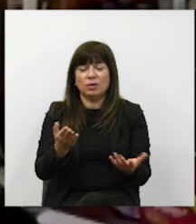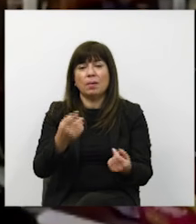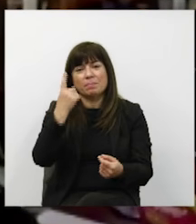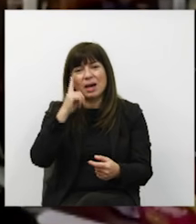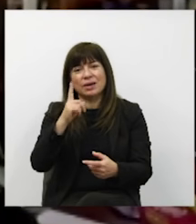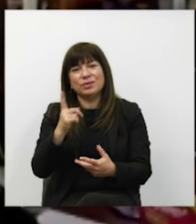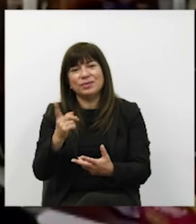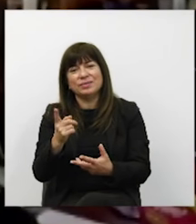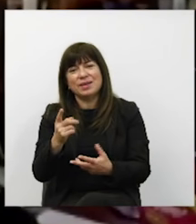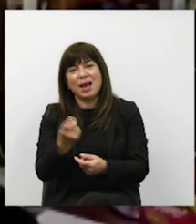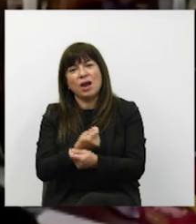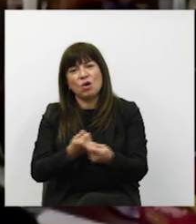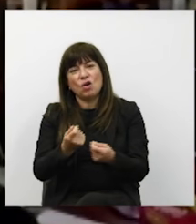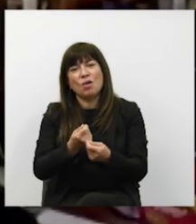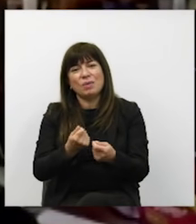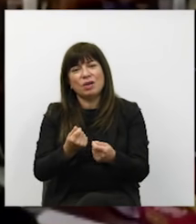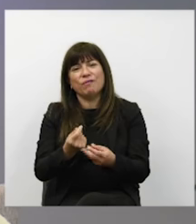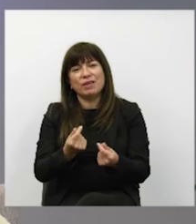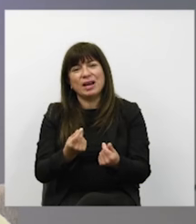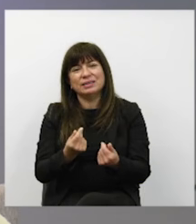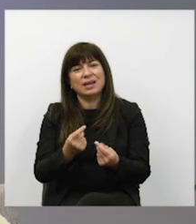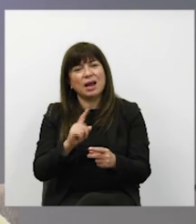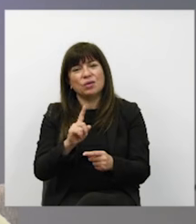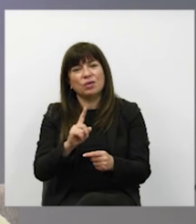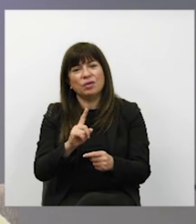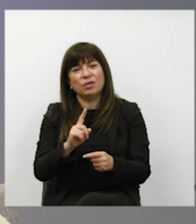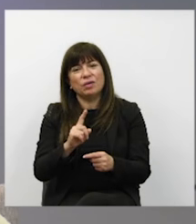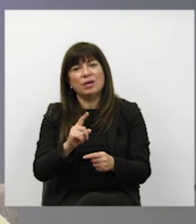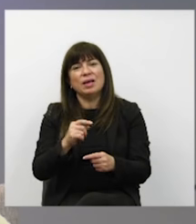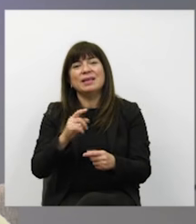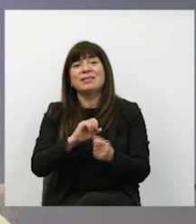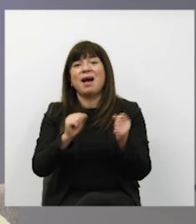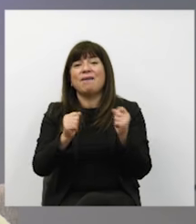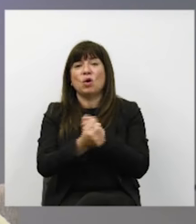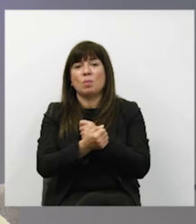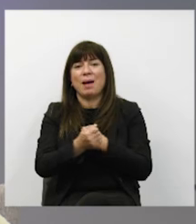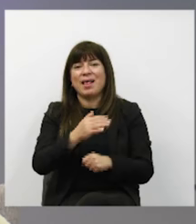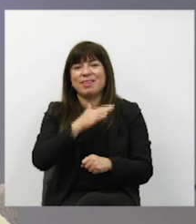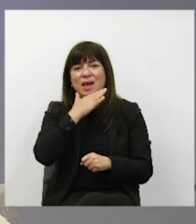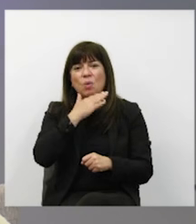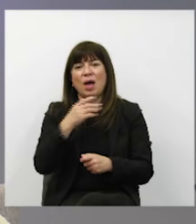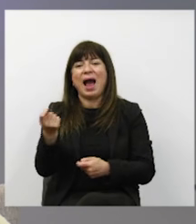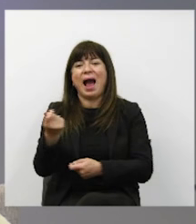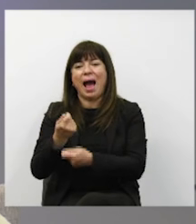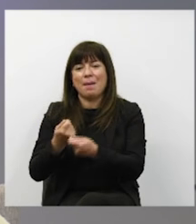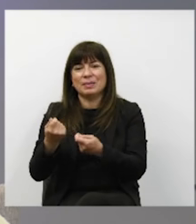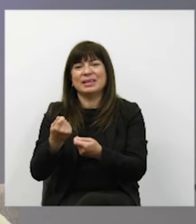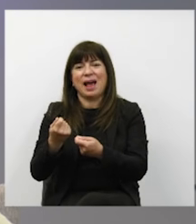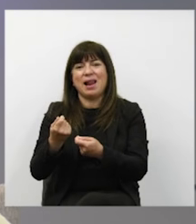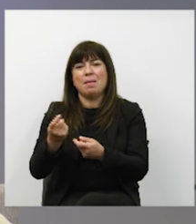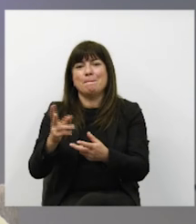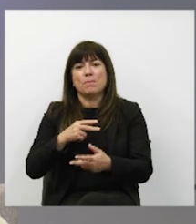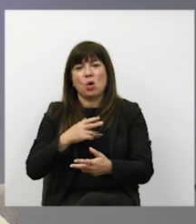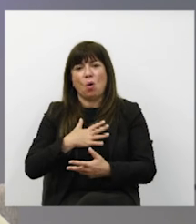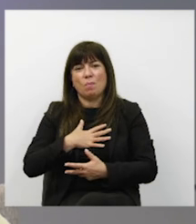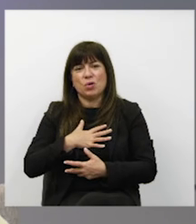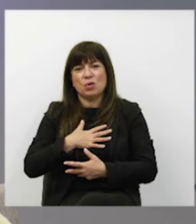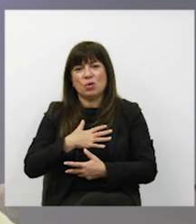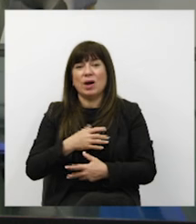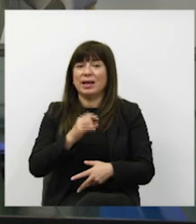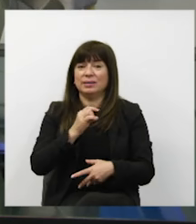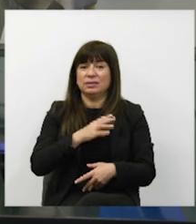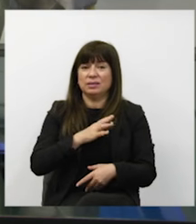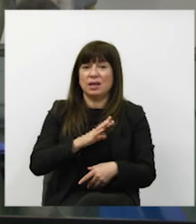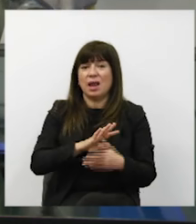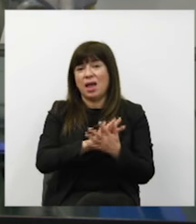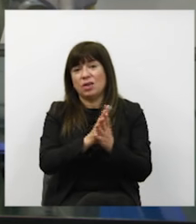de solvencia económico-financiera, de transformar la deuda en capital propio. Ahora, en Chile, como todas las